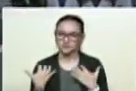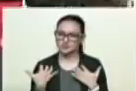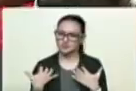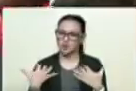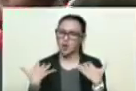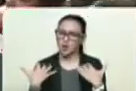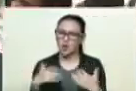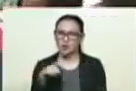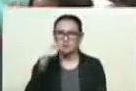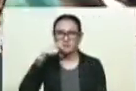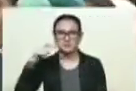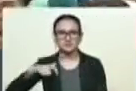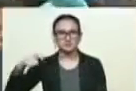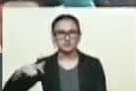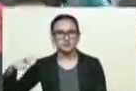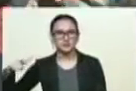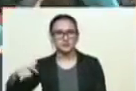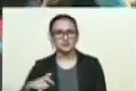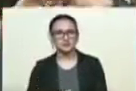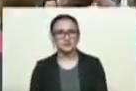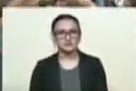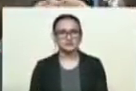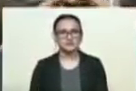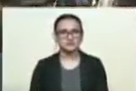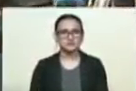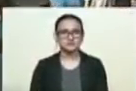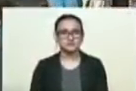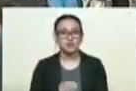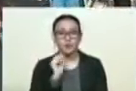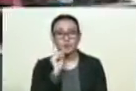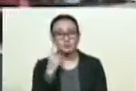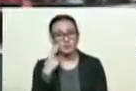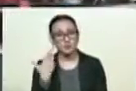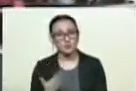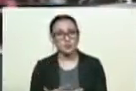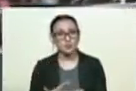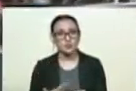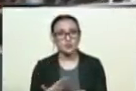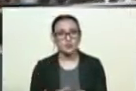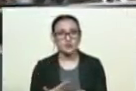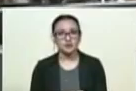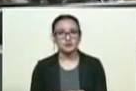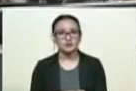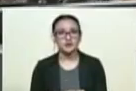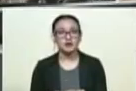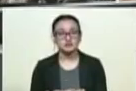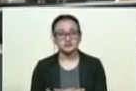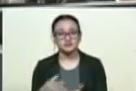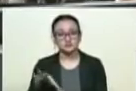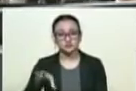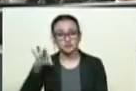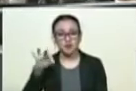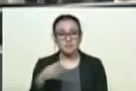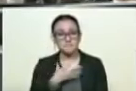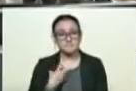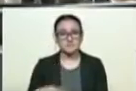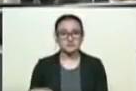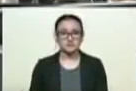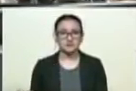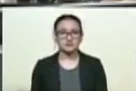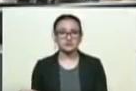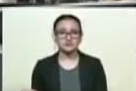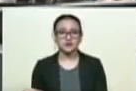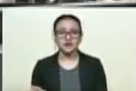multitudinario, donde la juventud me ha propuesto para que vaya la candidatura presidencial para